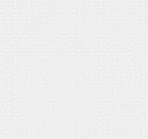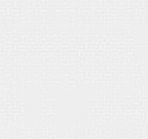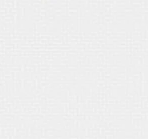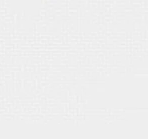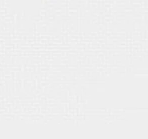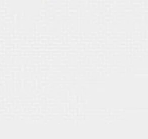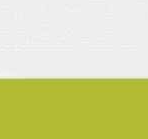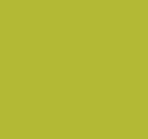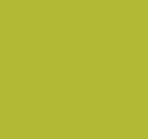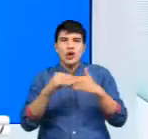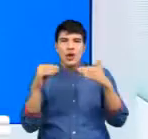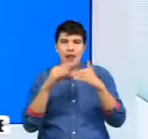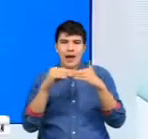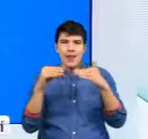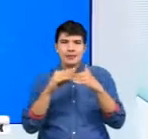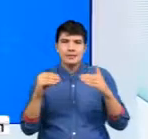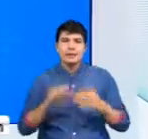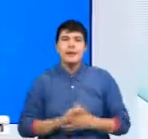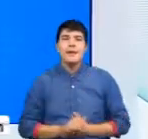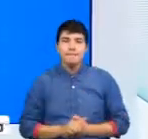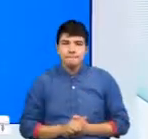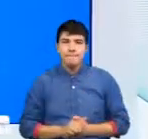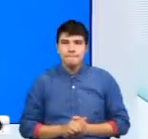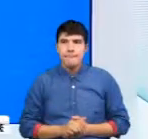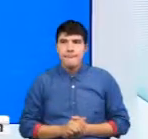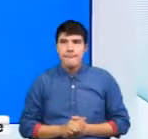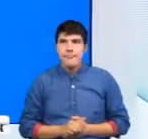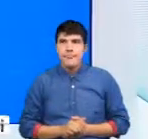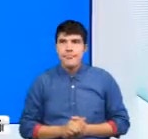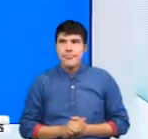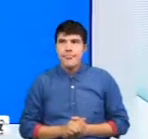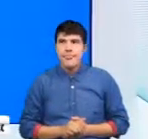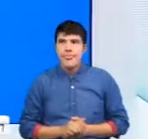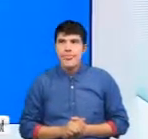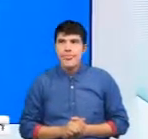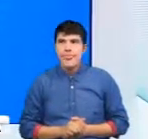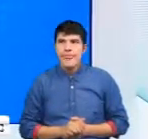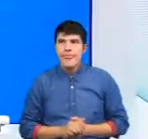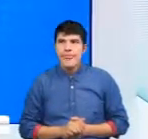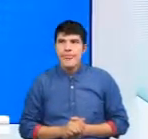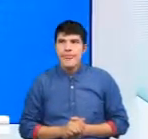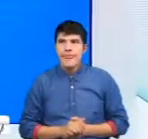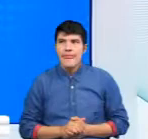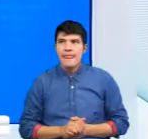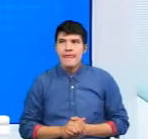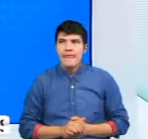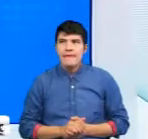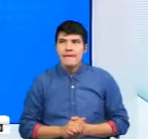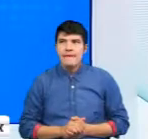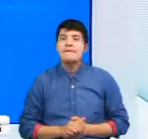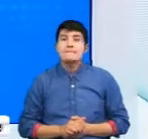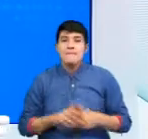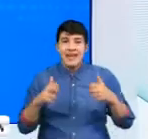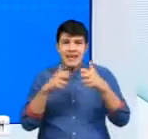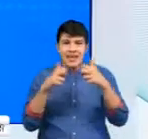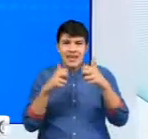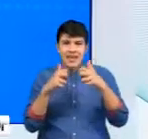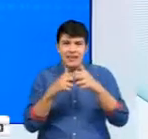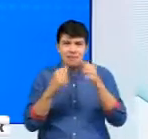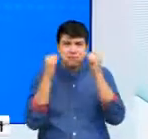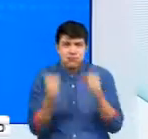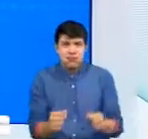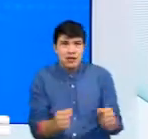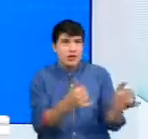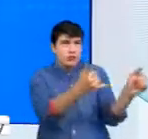topcom y una sobrecarga habría sido la causa del daño que sufrieron más de 50 electrodomésticos en el barrio caracolí